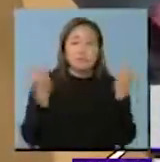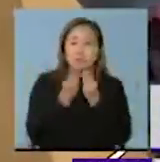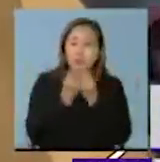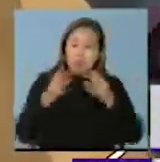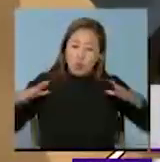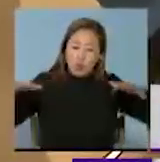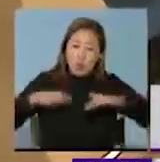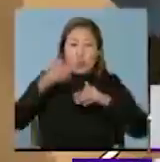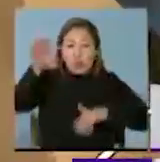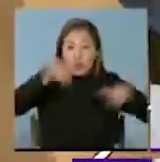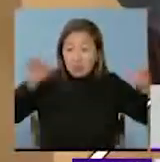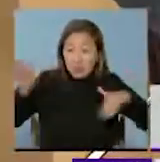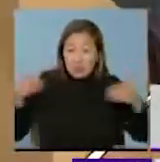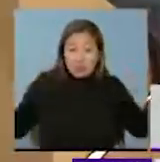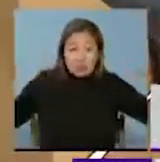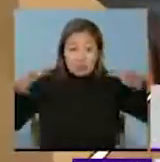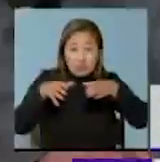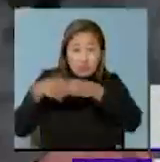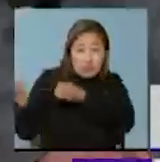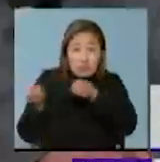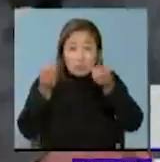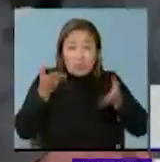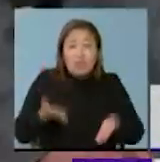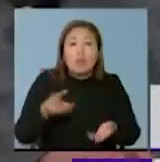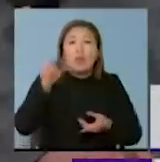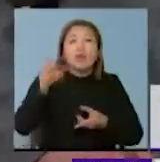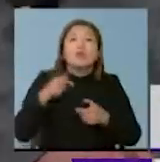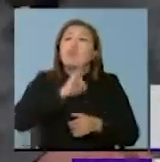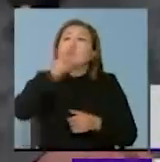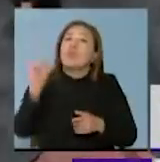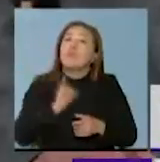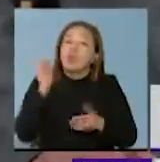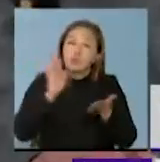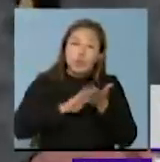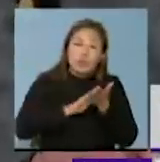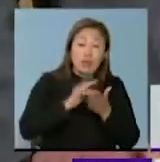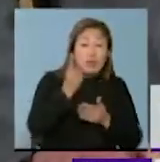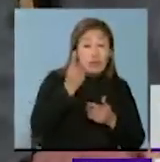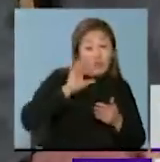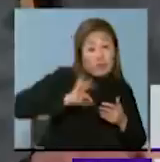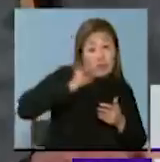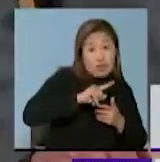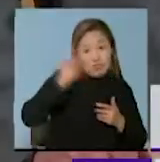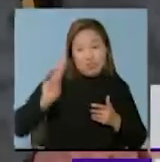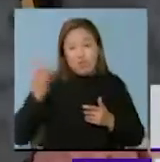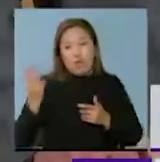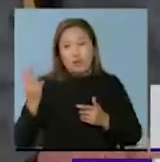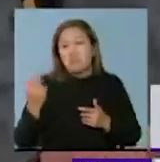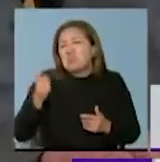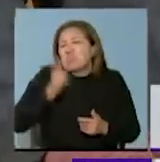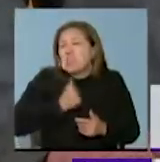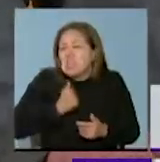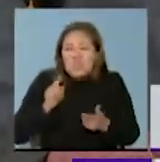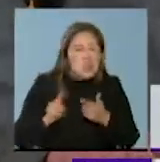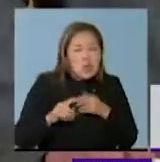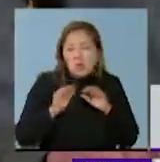la cual invitamos a toda la población, porque estamos hablando de vida o de muerte. No estamos hablando de un problema religioso, esto